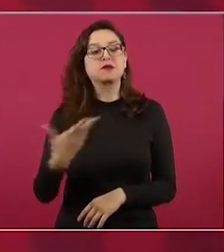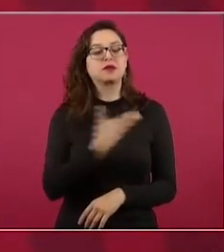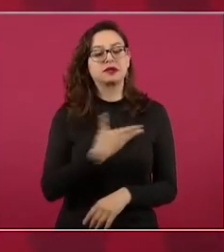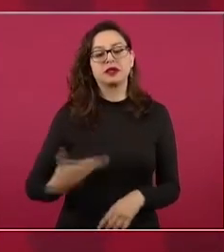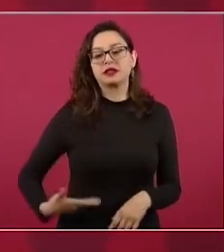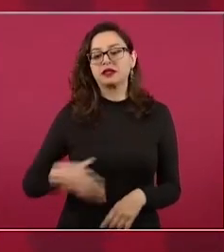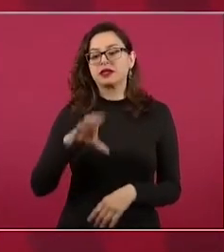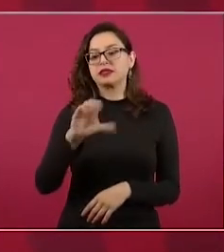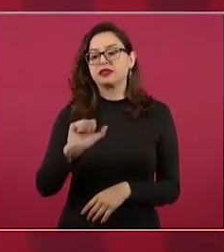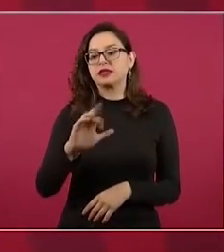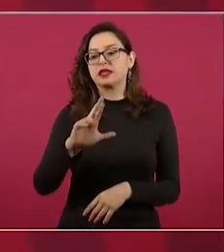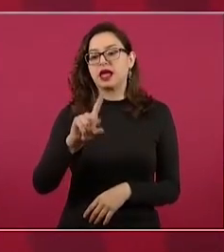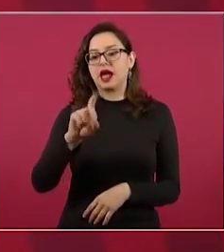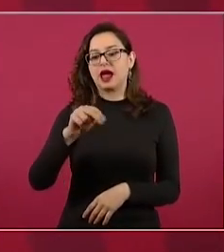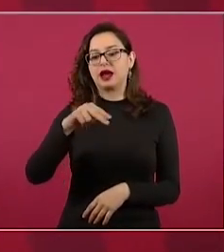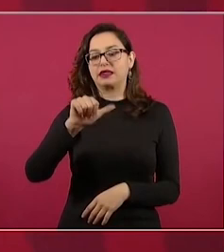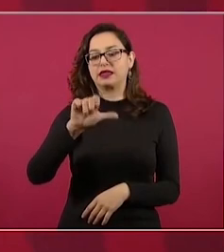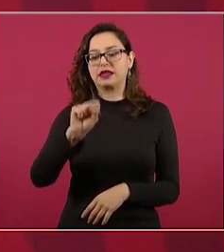A